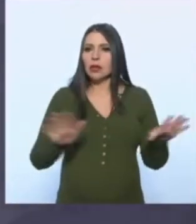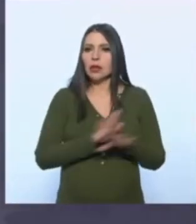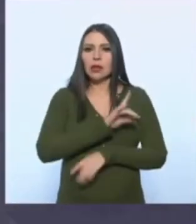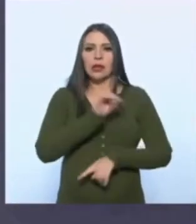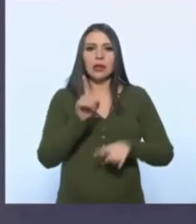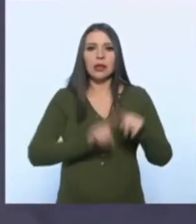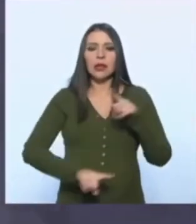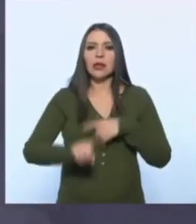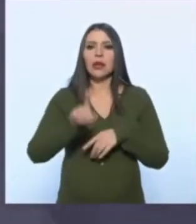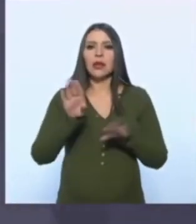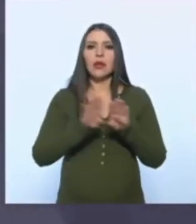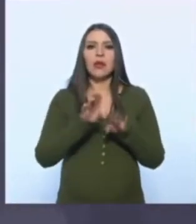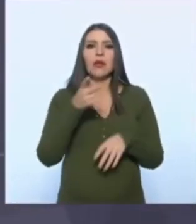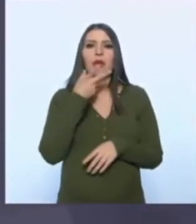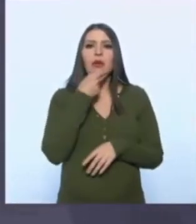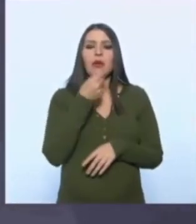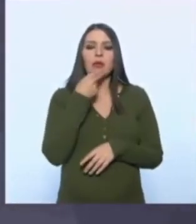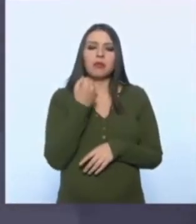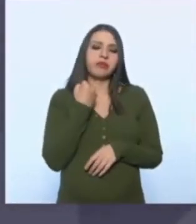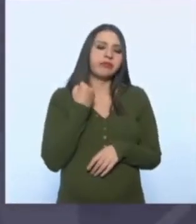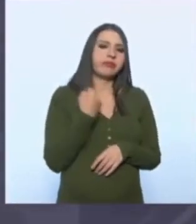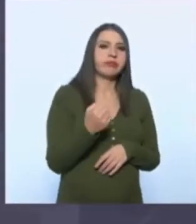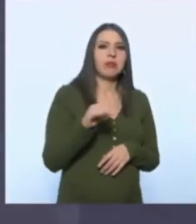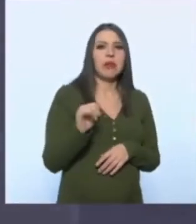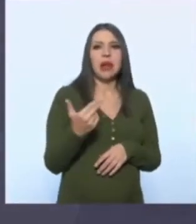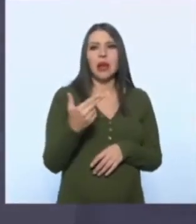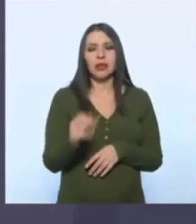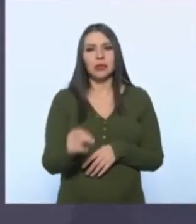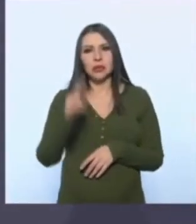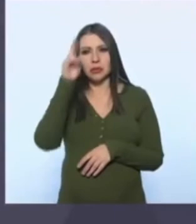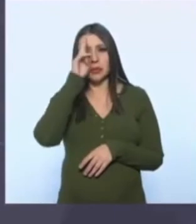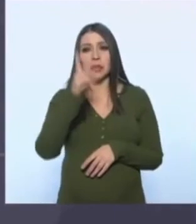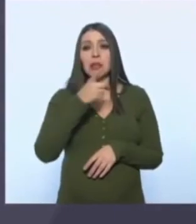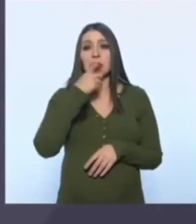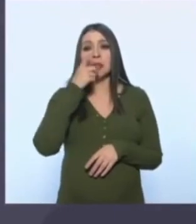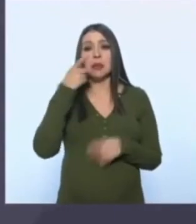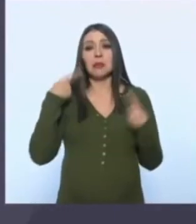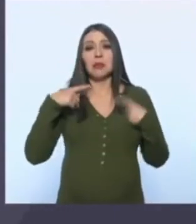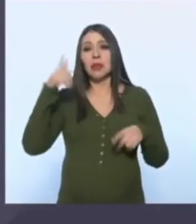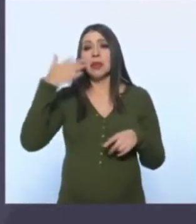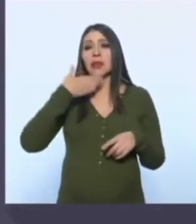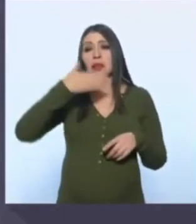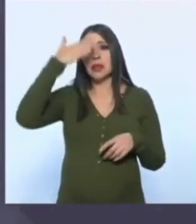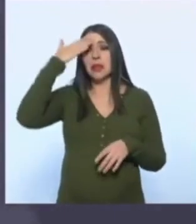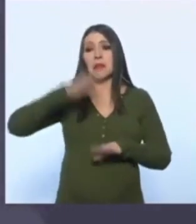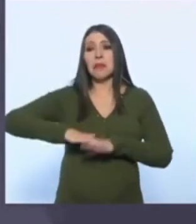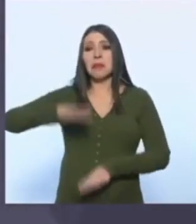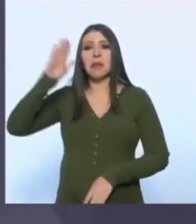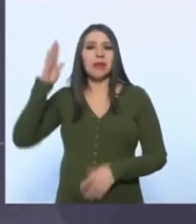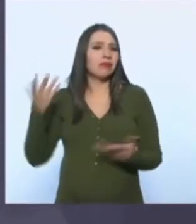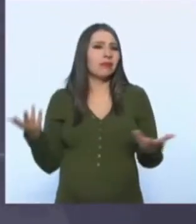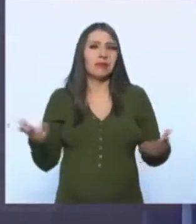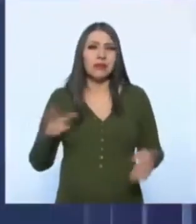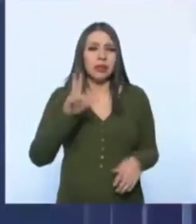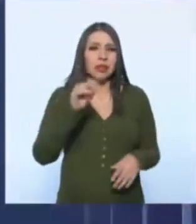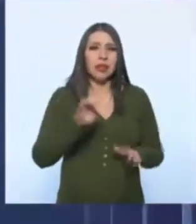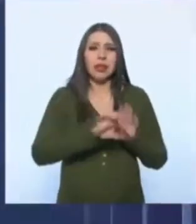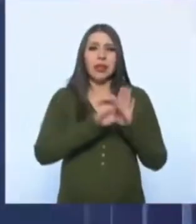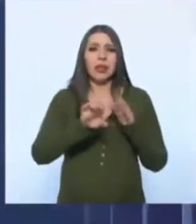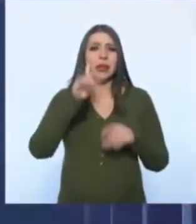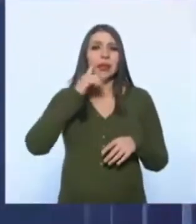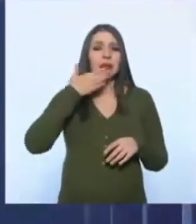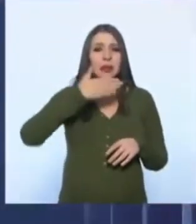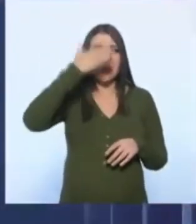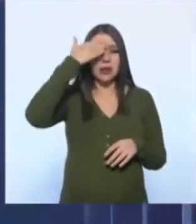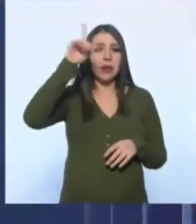uno de los países más machos del mundo. La gente dice, es que los árabes son más machos. No. Por ejemplo, en el mundo árabe las